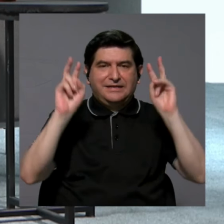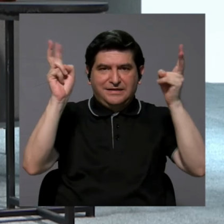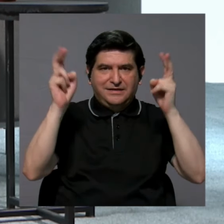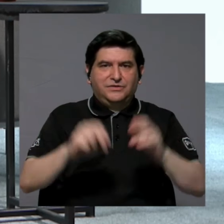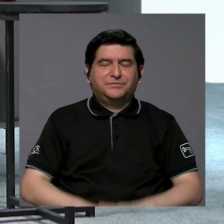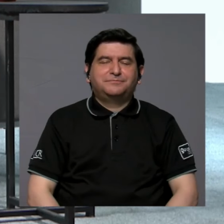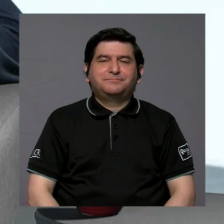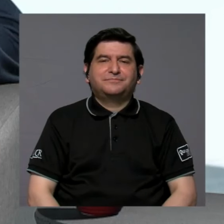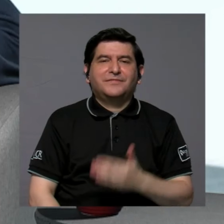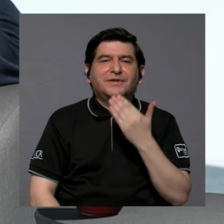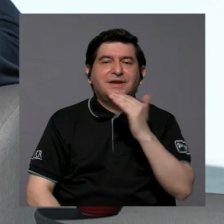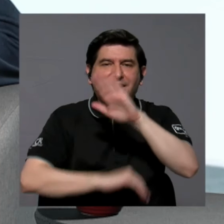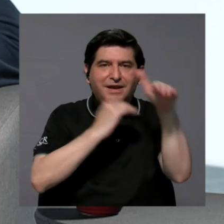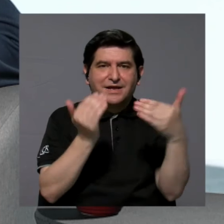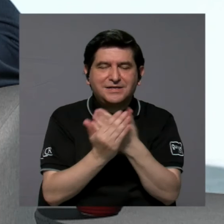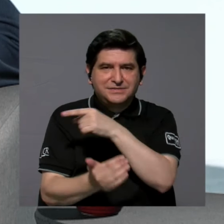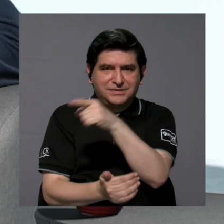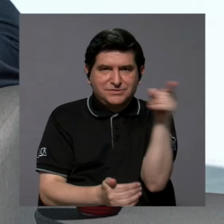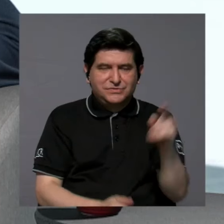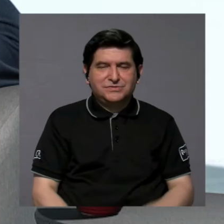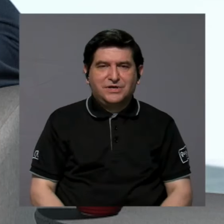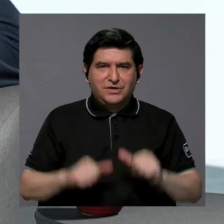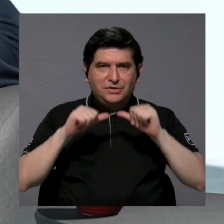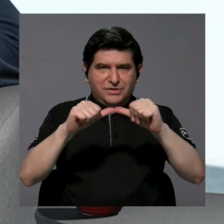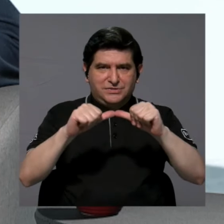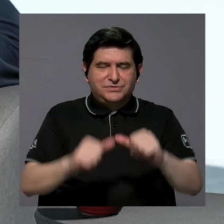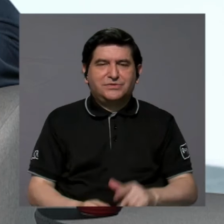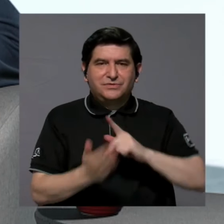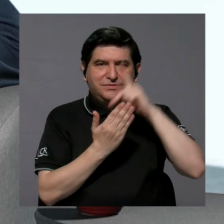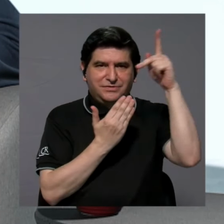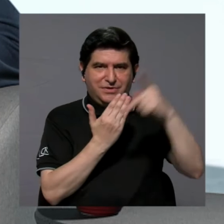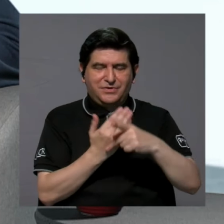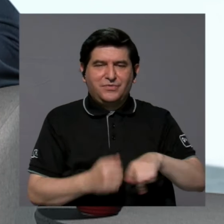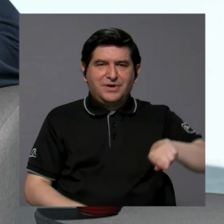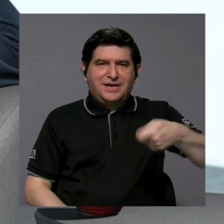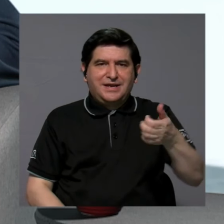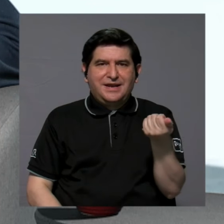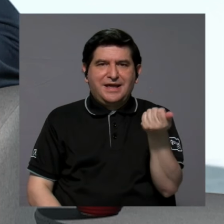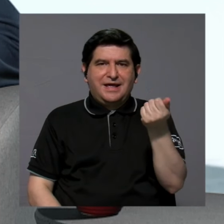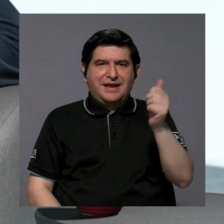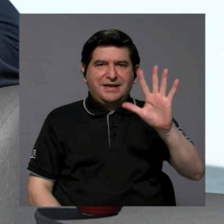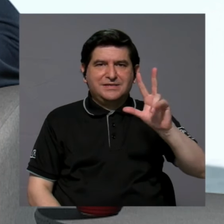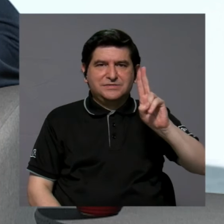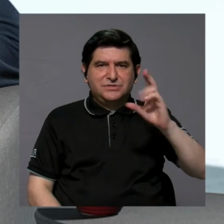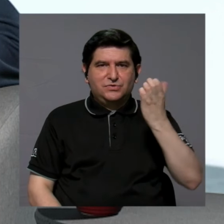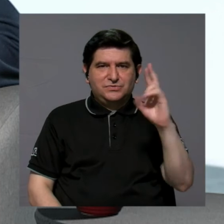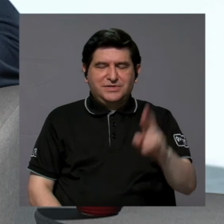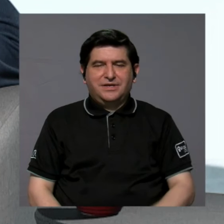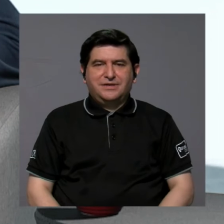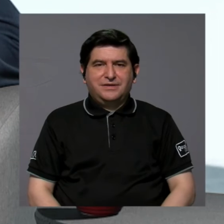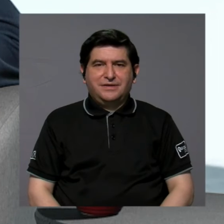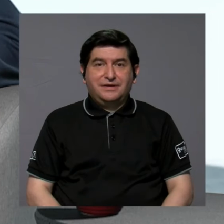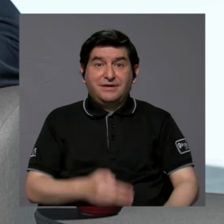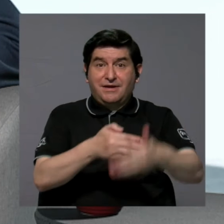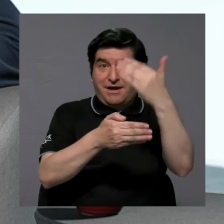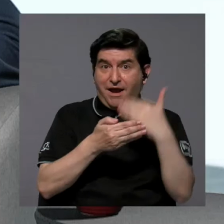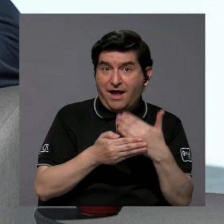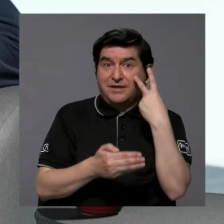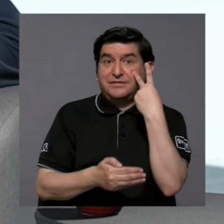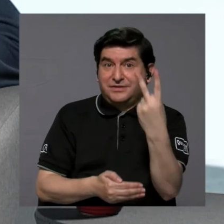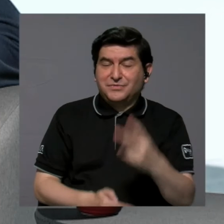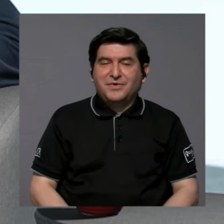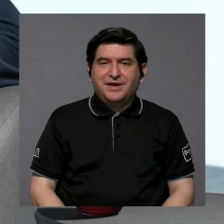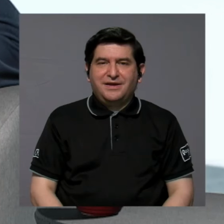Gracias. Gracias a todas y todos ustedes. Continúen con la programación de Canal 15 UCR, no sin